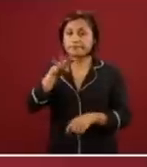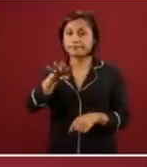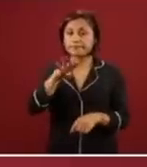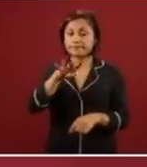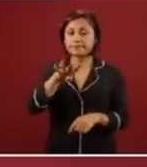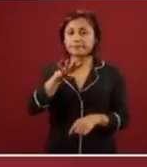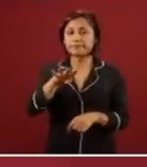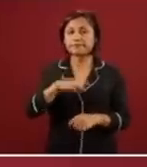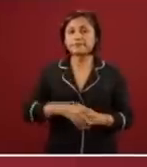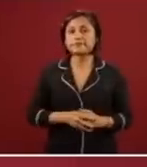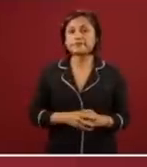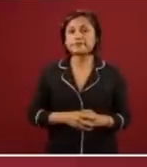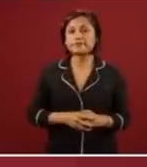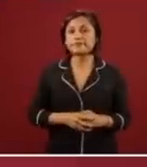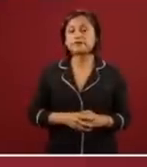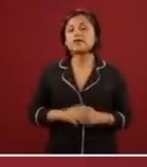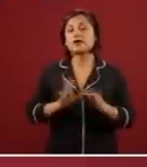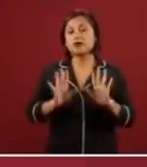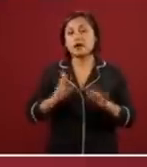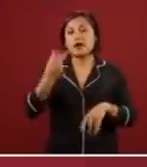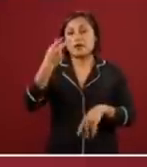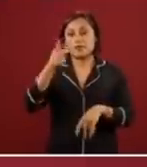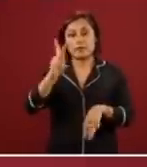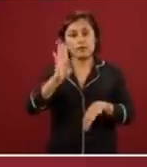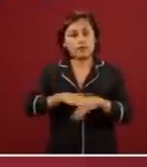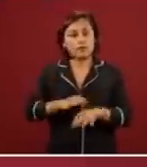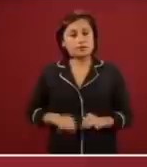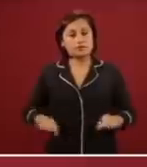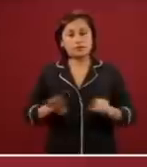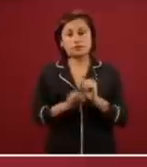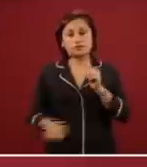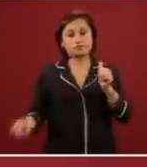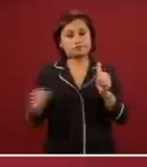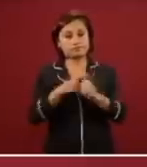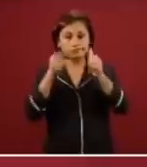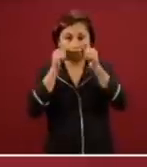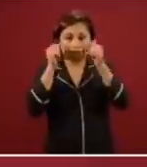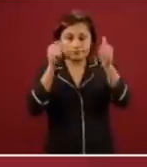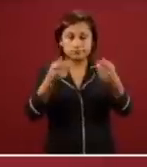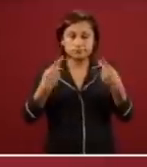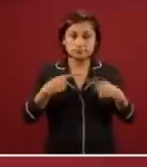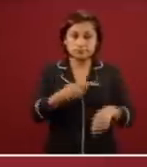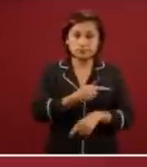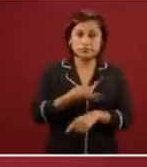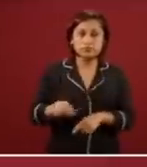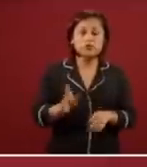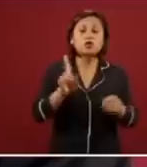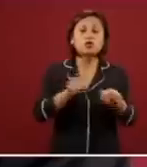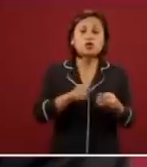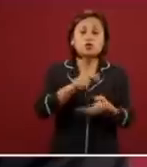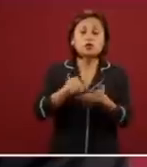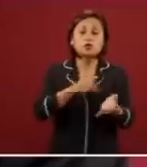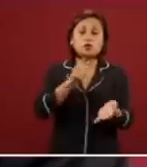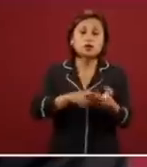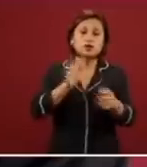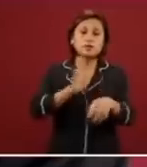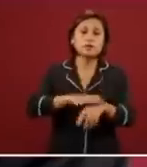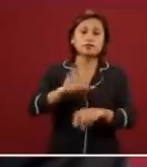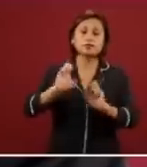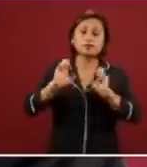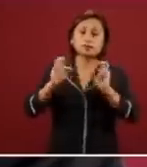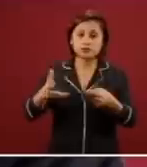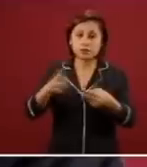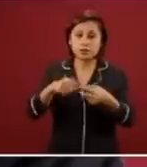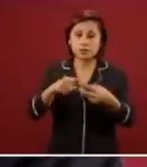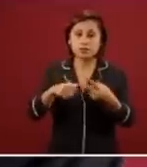se tiene presencia en los más pobres, se tiene cobertura en Chiapas, en Oaxaca,